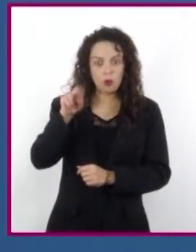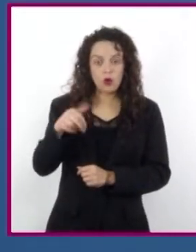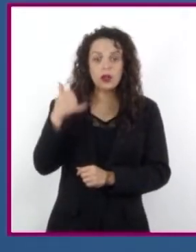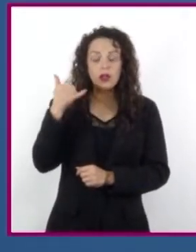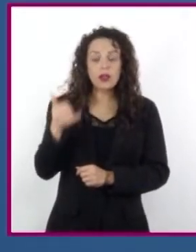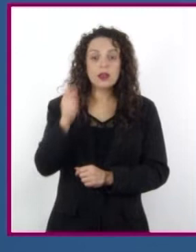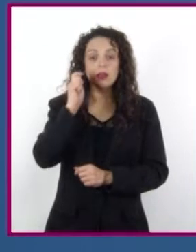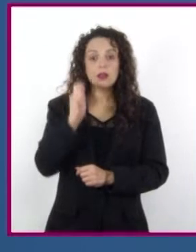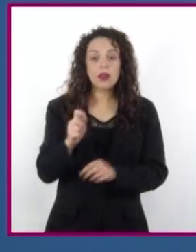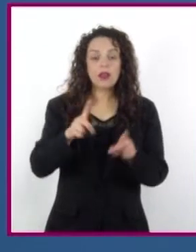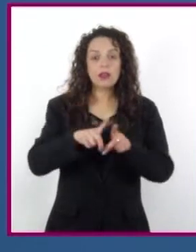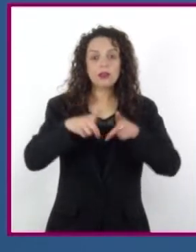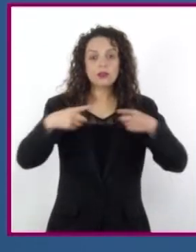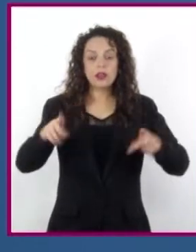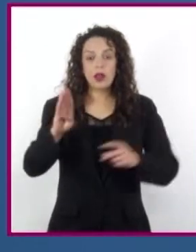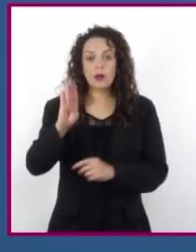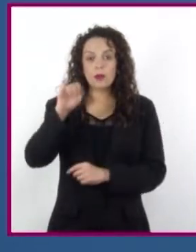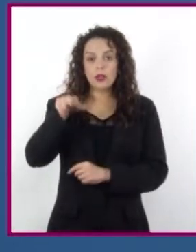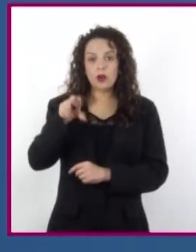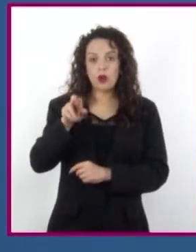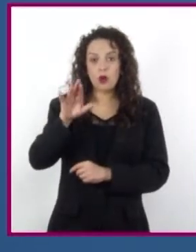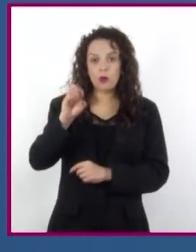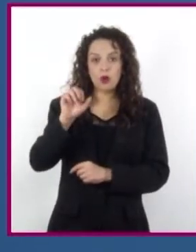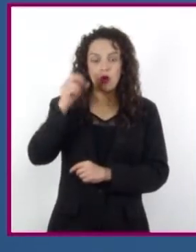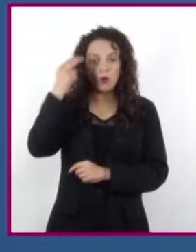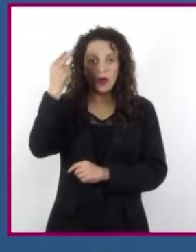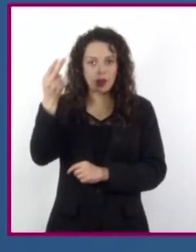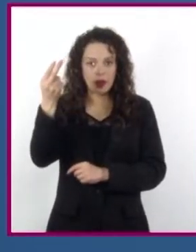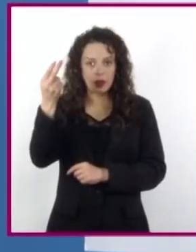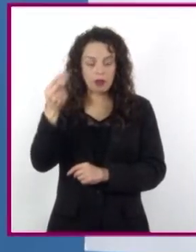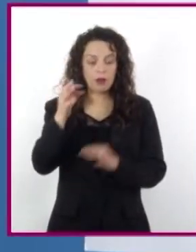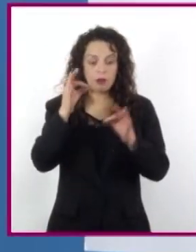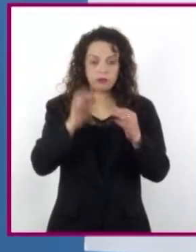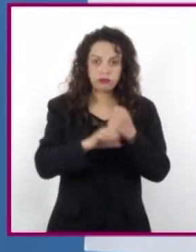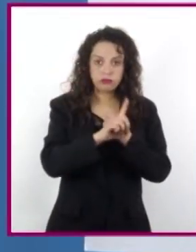binomio al cuadrado, tanto en problemas geométricos como en reales.